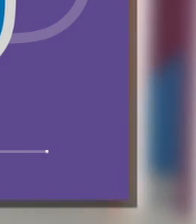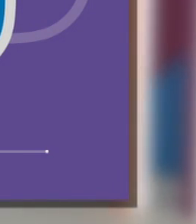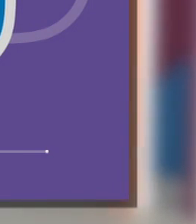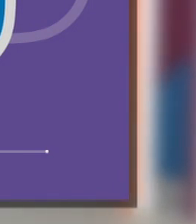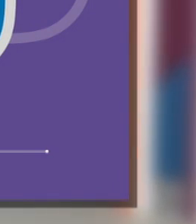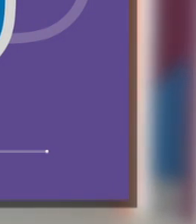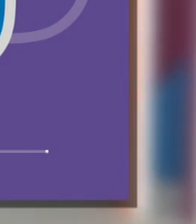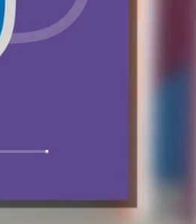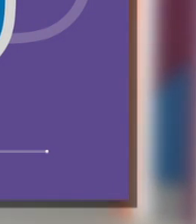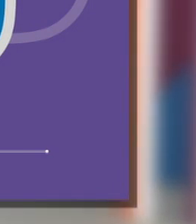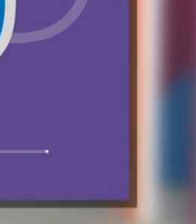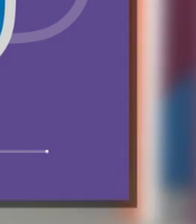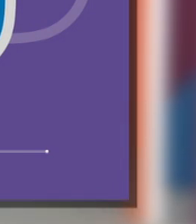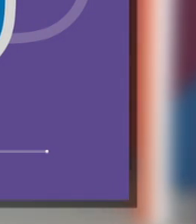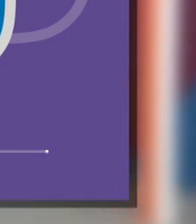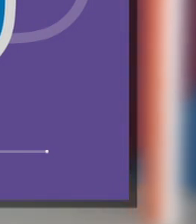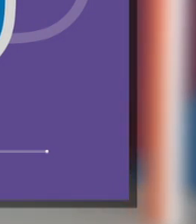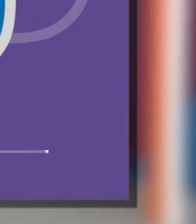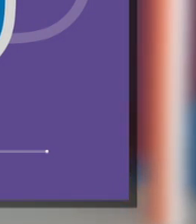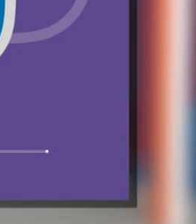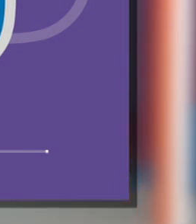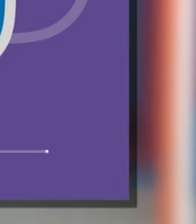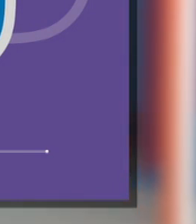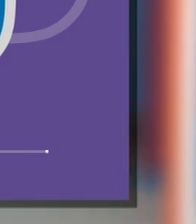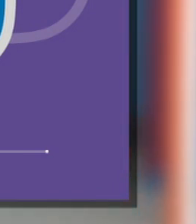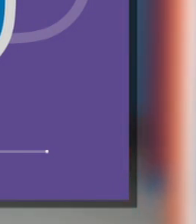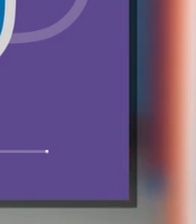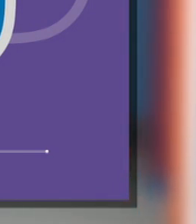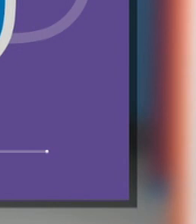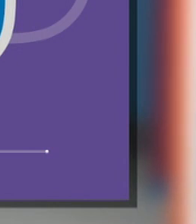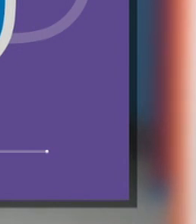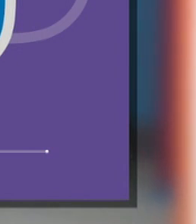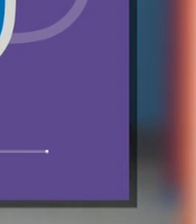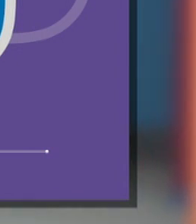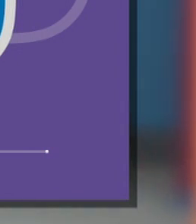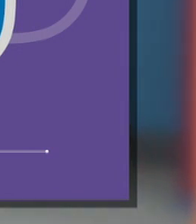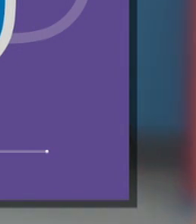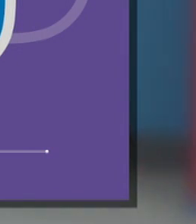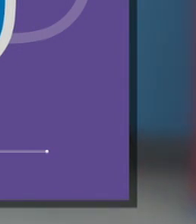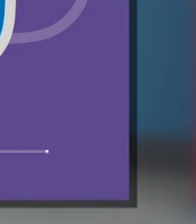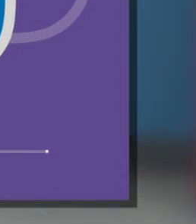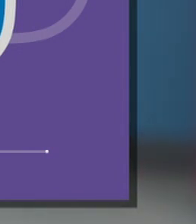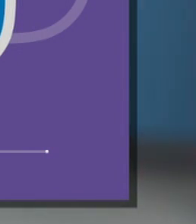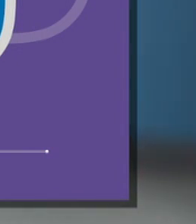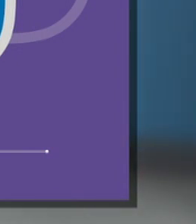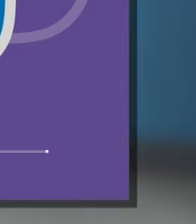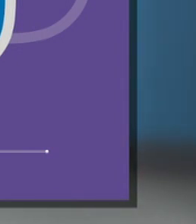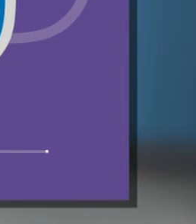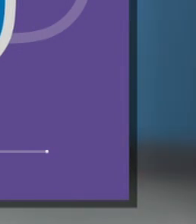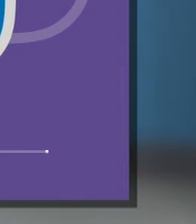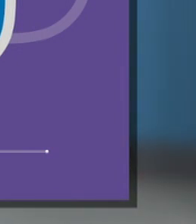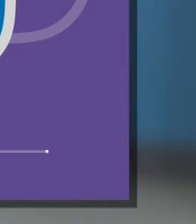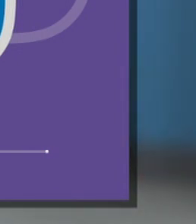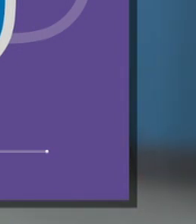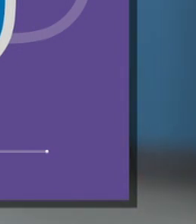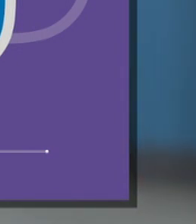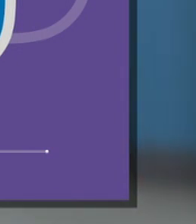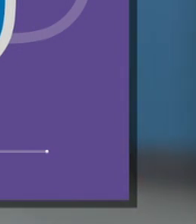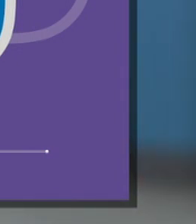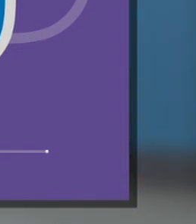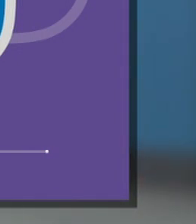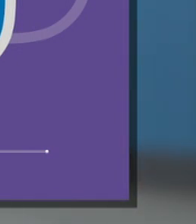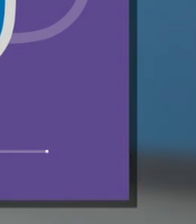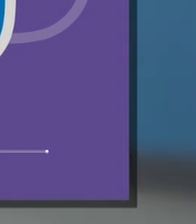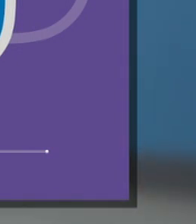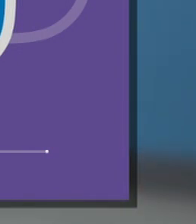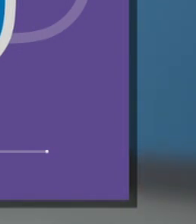y no se respetan los derechos elementales de las personas, la democracia es una cáscara vacía, aunque los